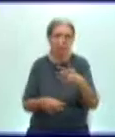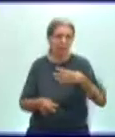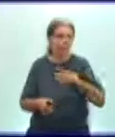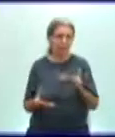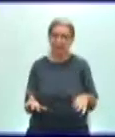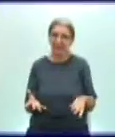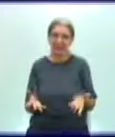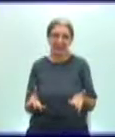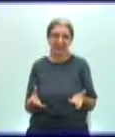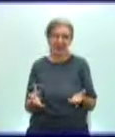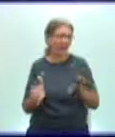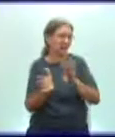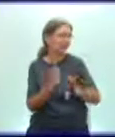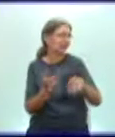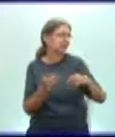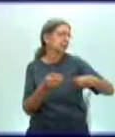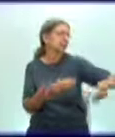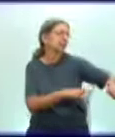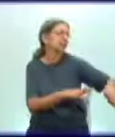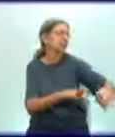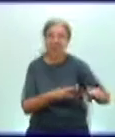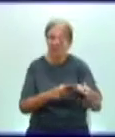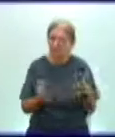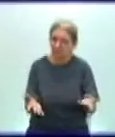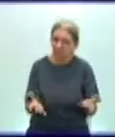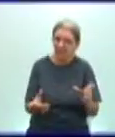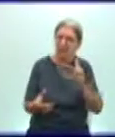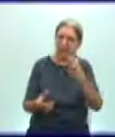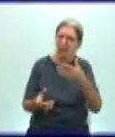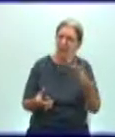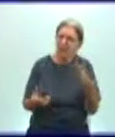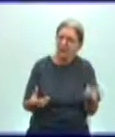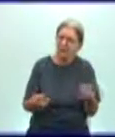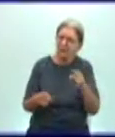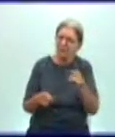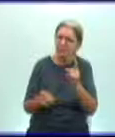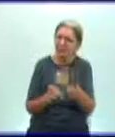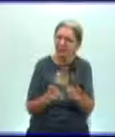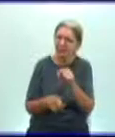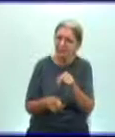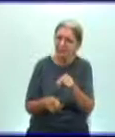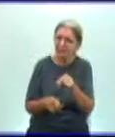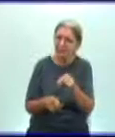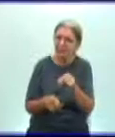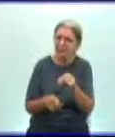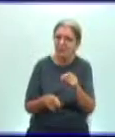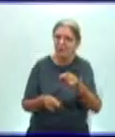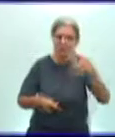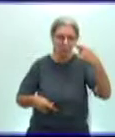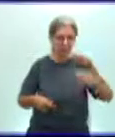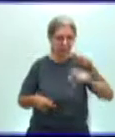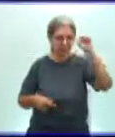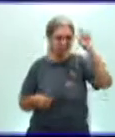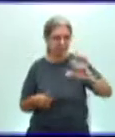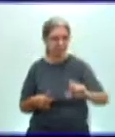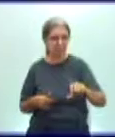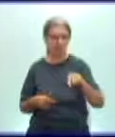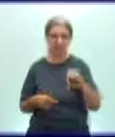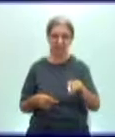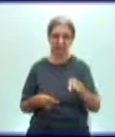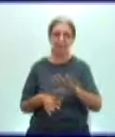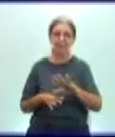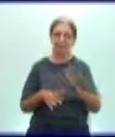o es despojado de ella. Mire a ver en qué cuento usted encuentra esto. La corrupción de la justicia, bueno, ya eso lo